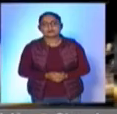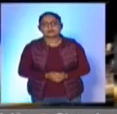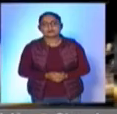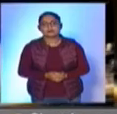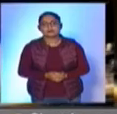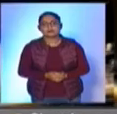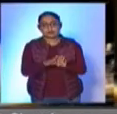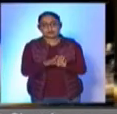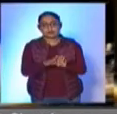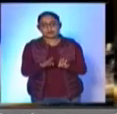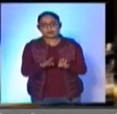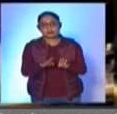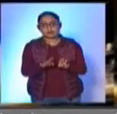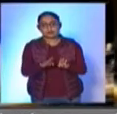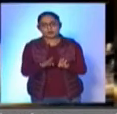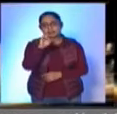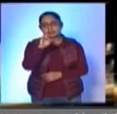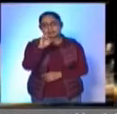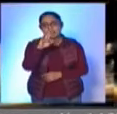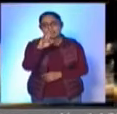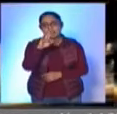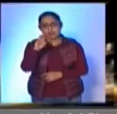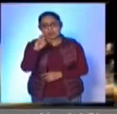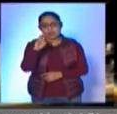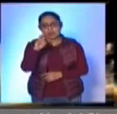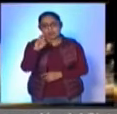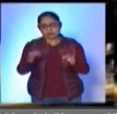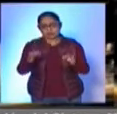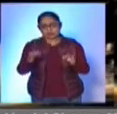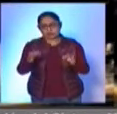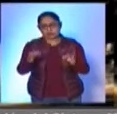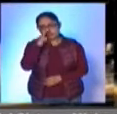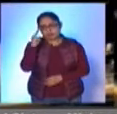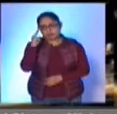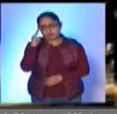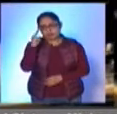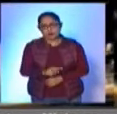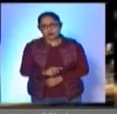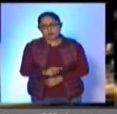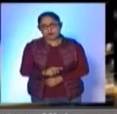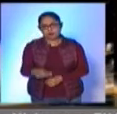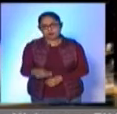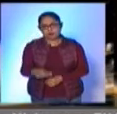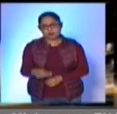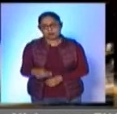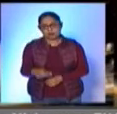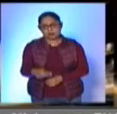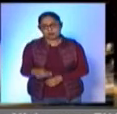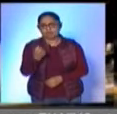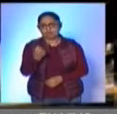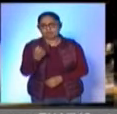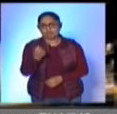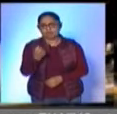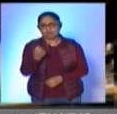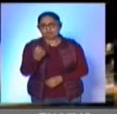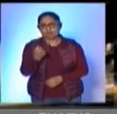poner a tu disposición? Esto de, porque es una serie 100% mexicana, con un talento mexicano. Todos los